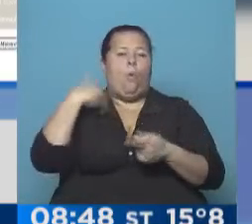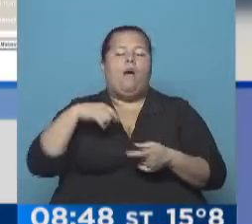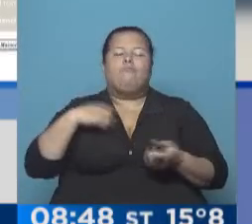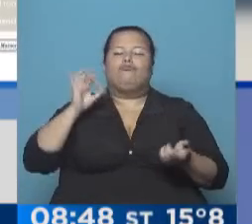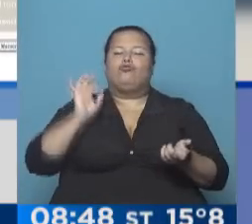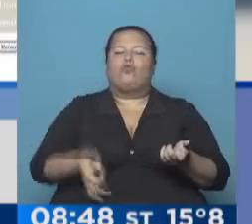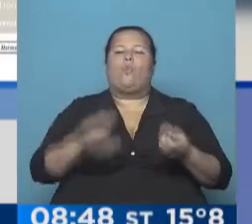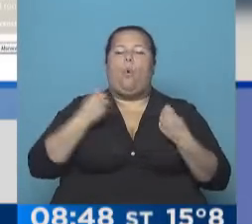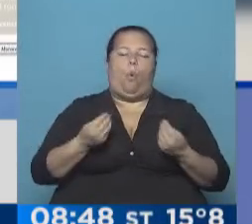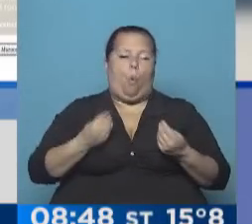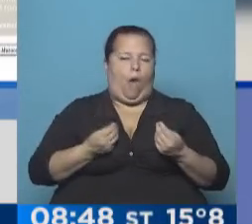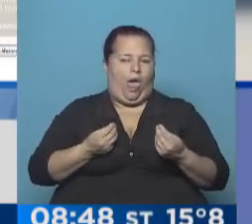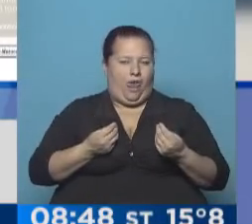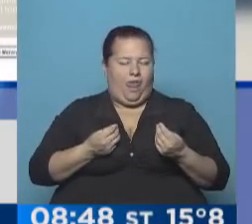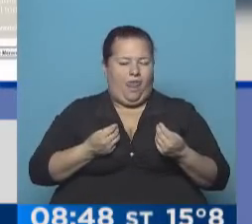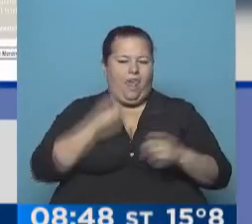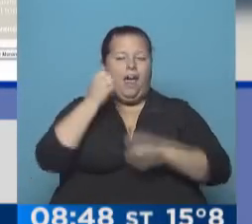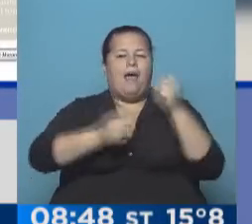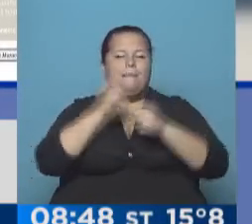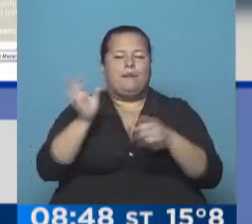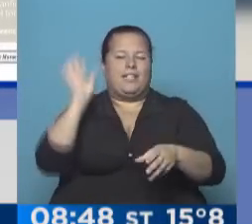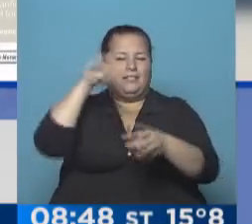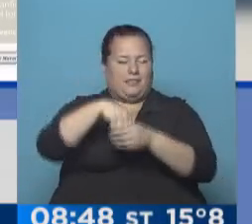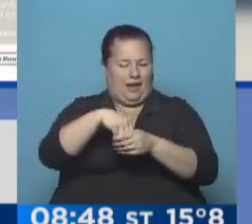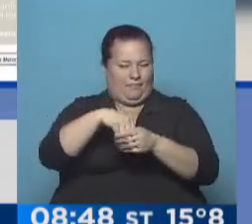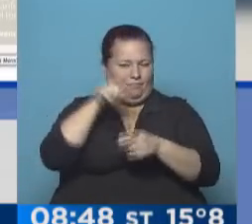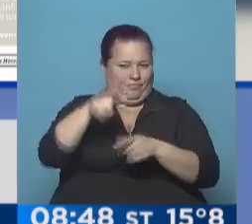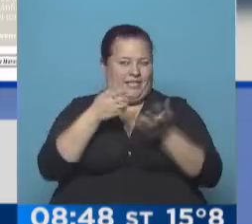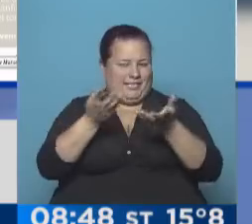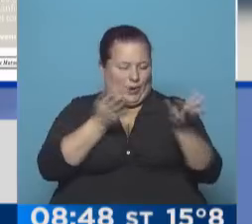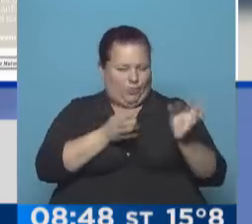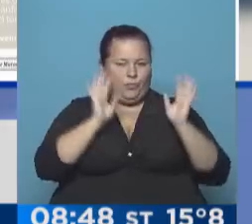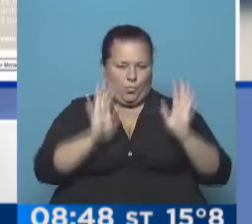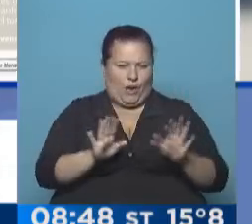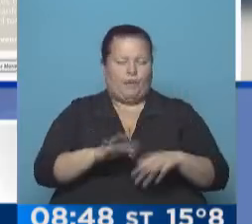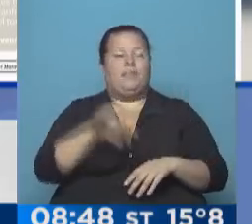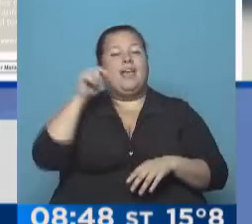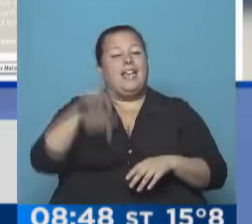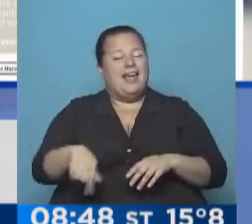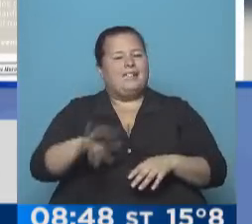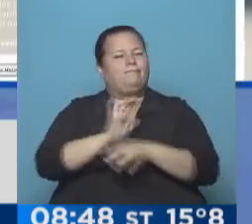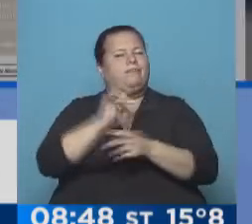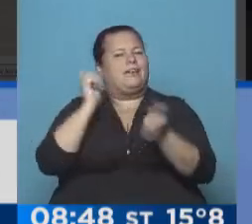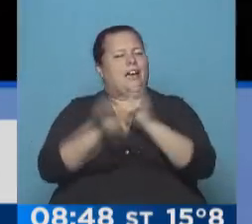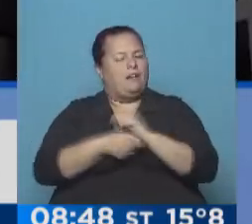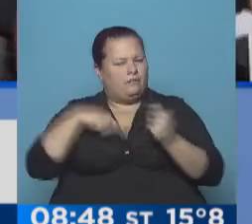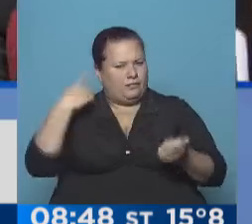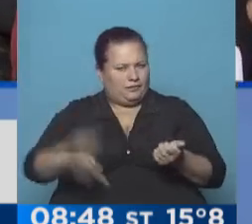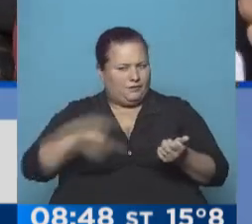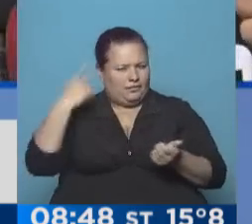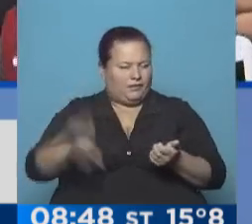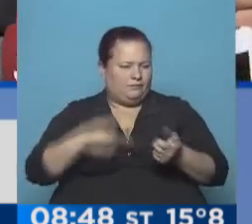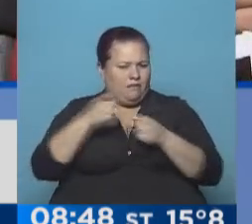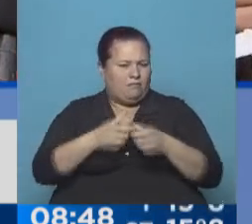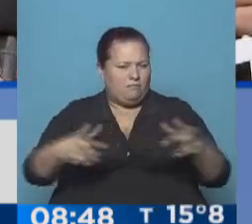sabemos cuáles fueron las empresas que tuvieron adjudicado el servicio. Bueno, sí. Esto se ha transformado en algo habitual. En